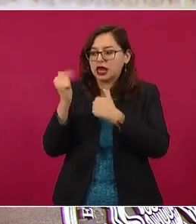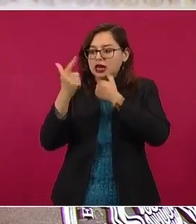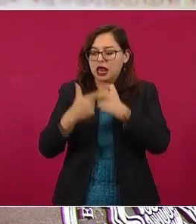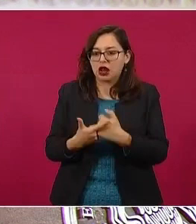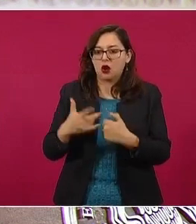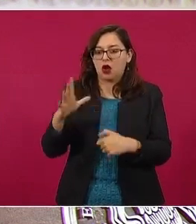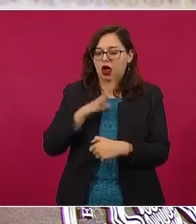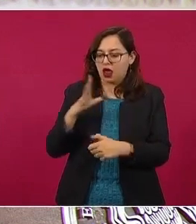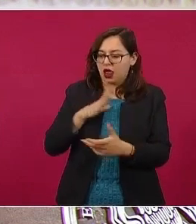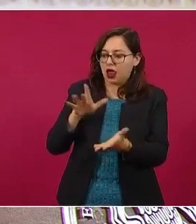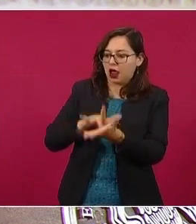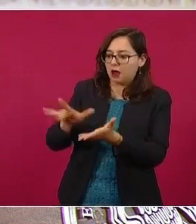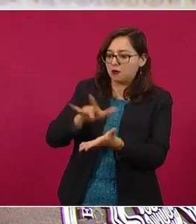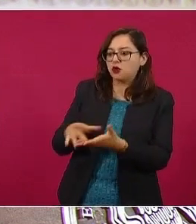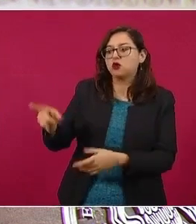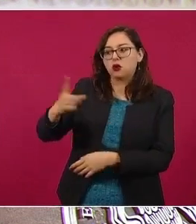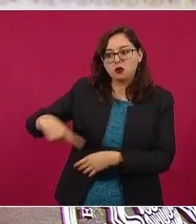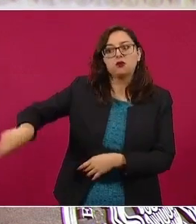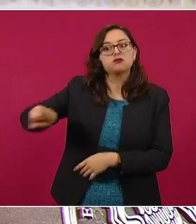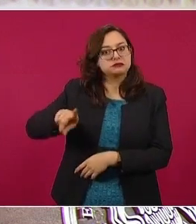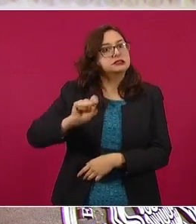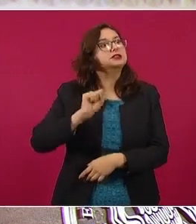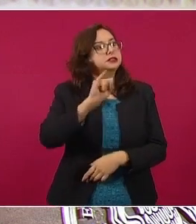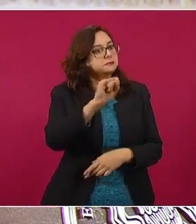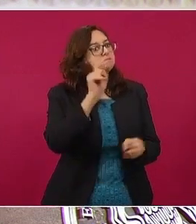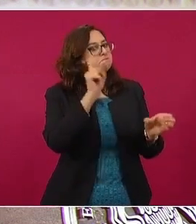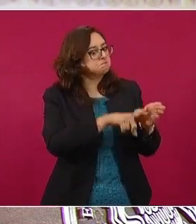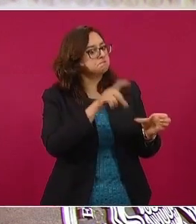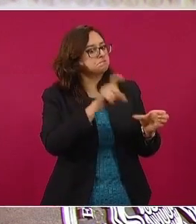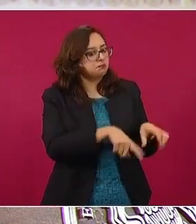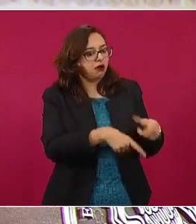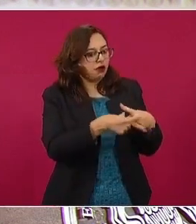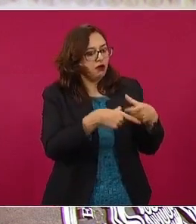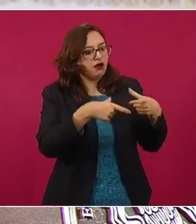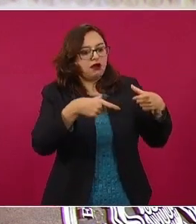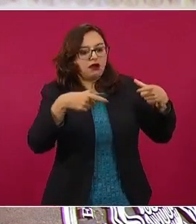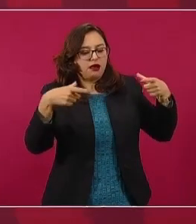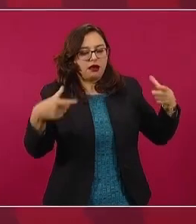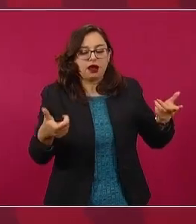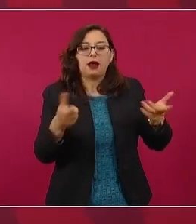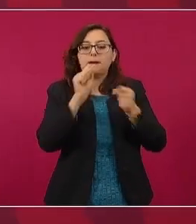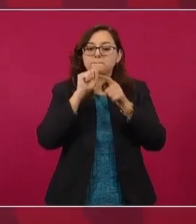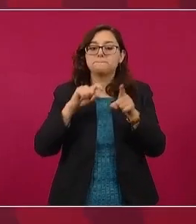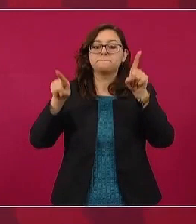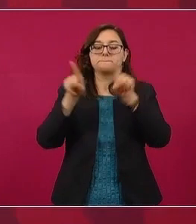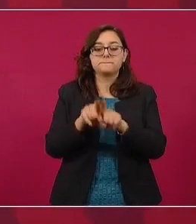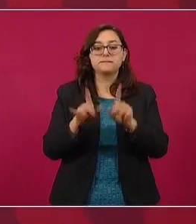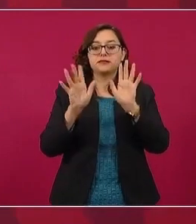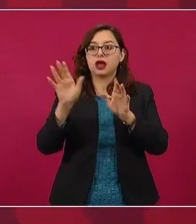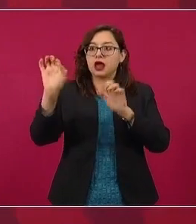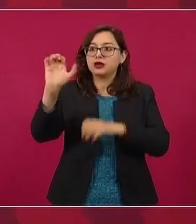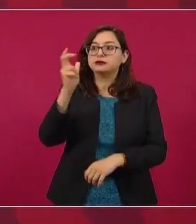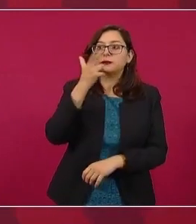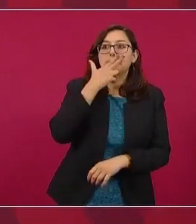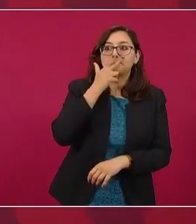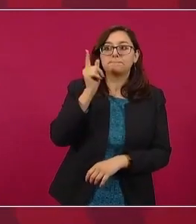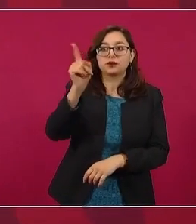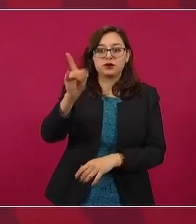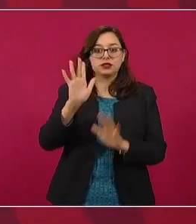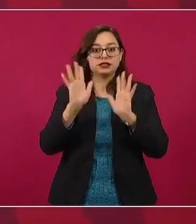consumidores. En el caso, por ejemplo, de Chihuahua, ya se inició un proceso de justicia terapéutica, de sustituir las